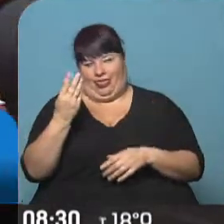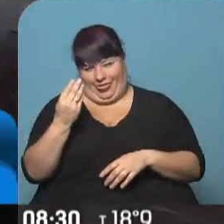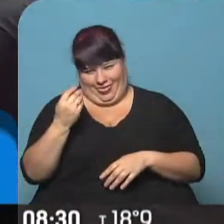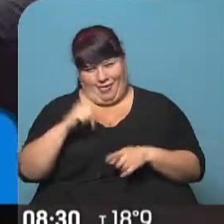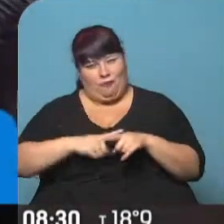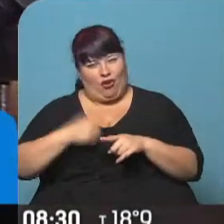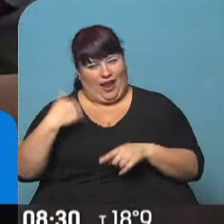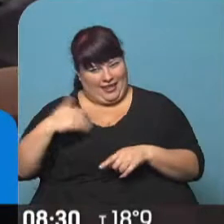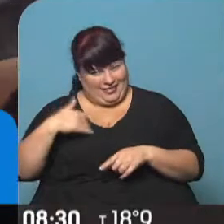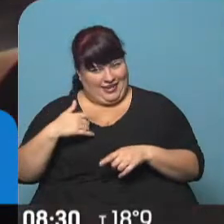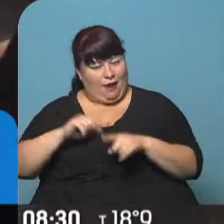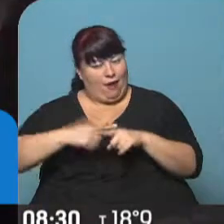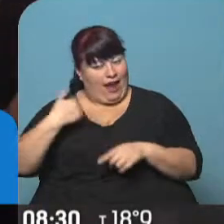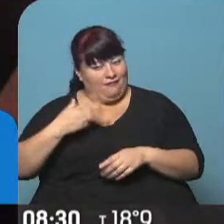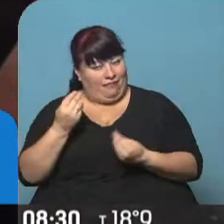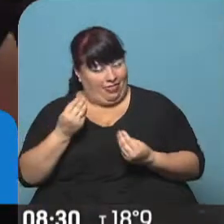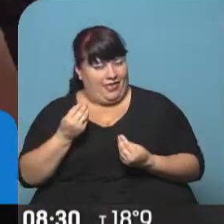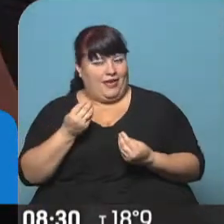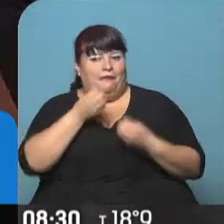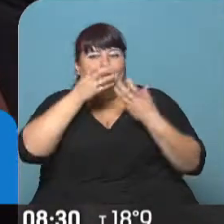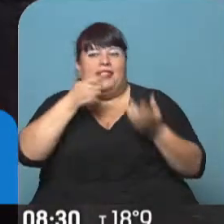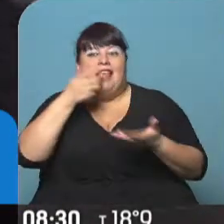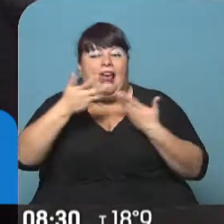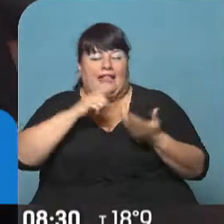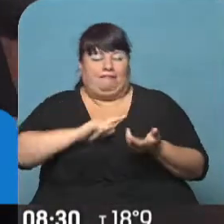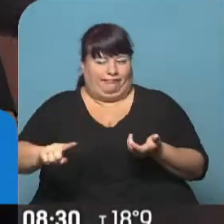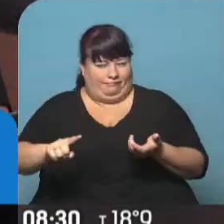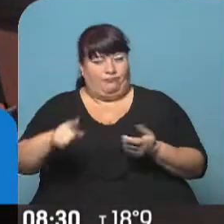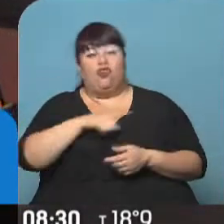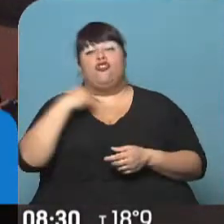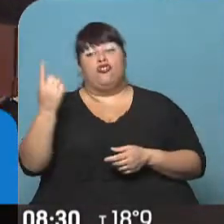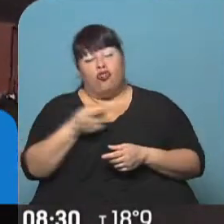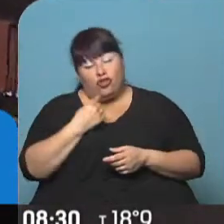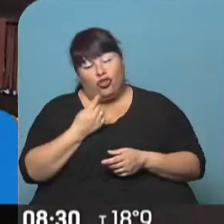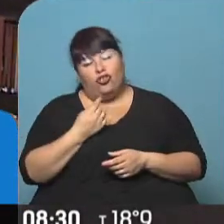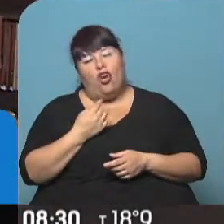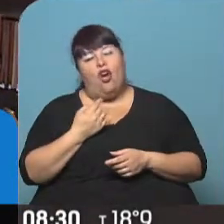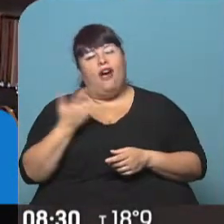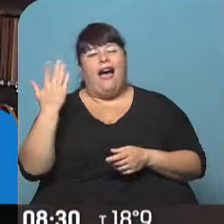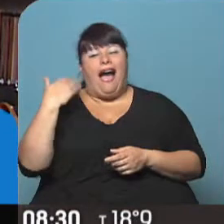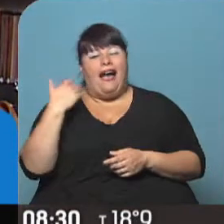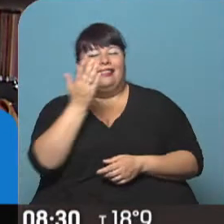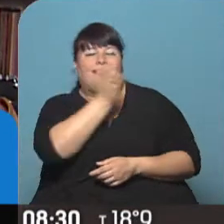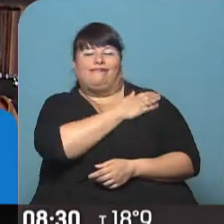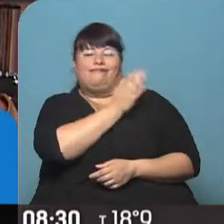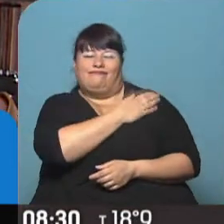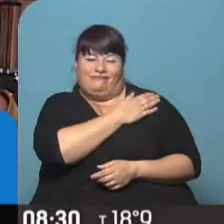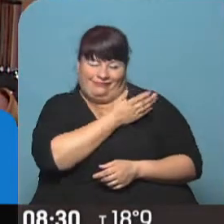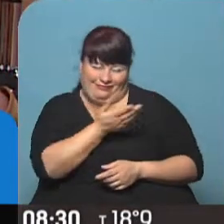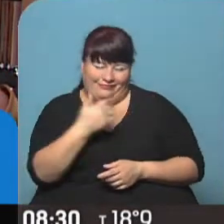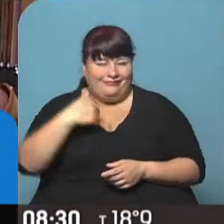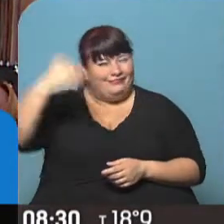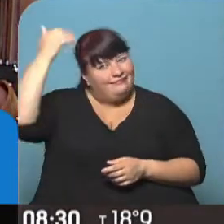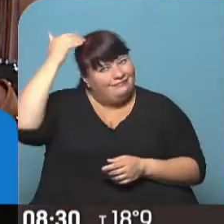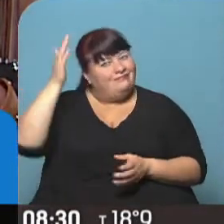tiene la política argentina, los dirigentes argentinos, de hablar cuando hay que hablar, ¿no? Nosotros nos palmeaban en su momento la espalda y entonces yo le